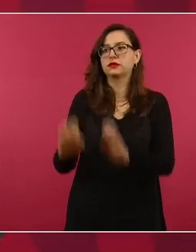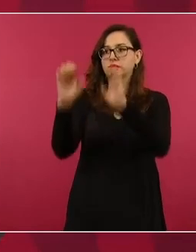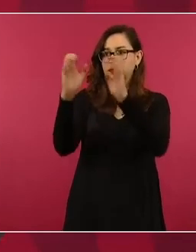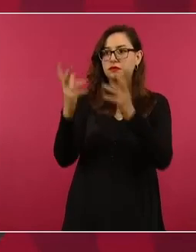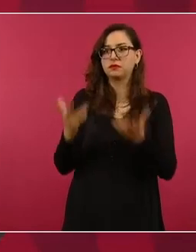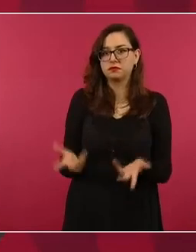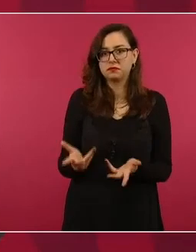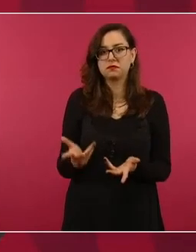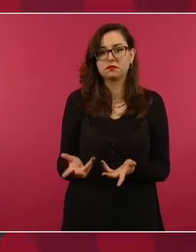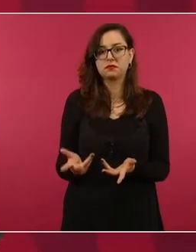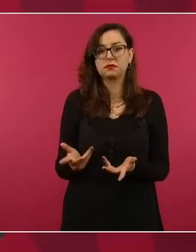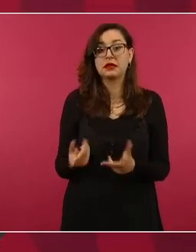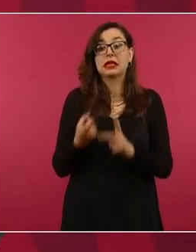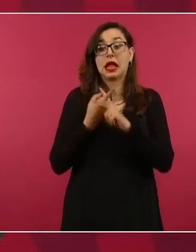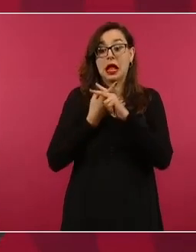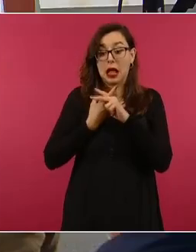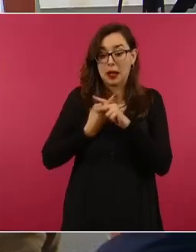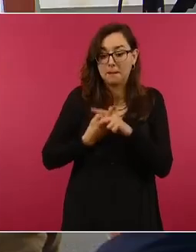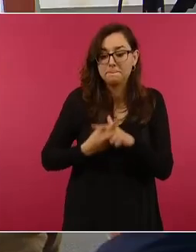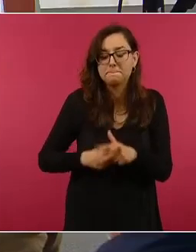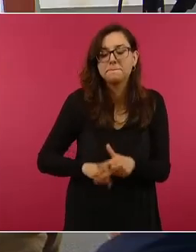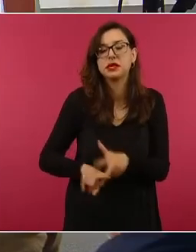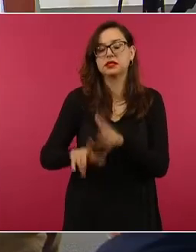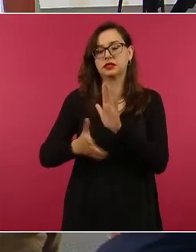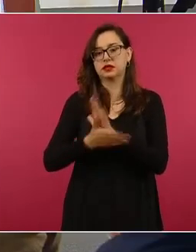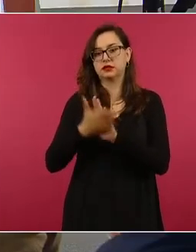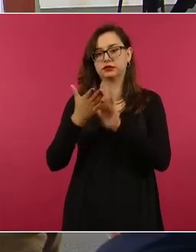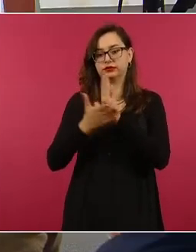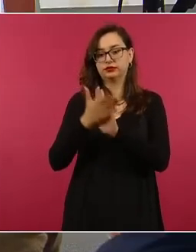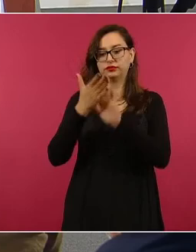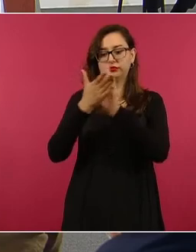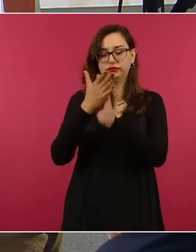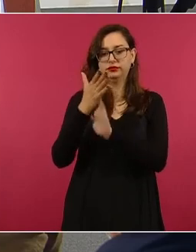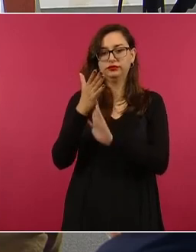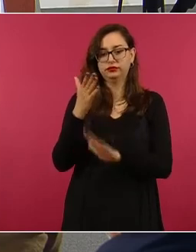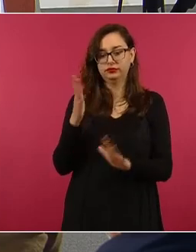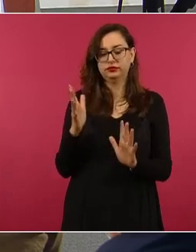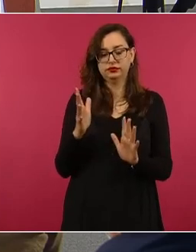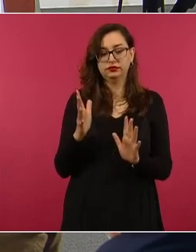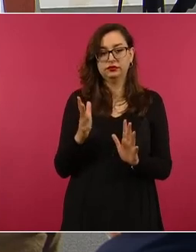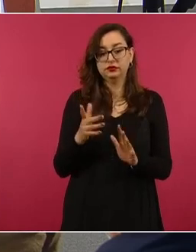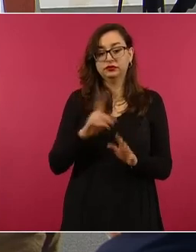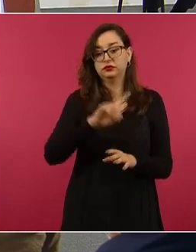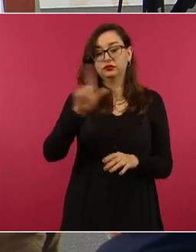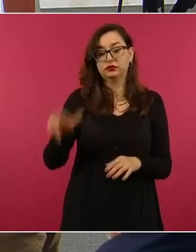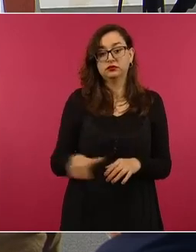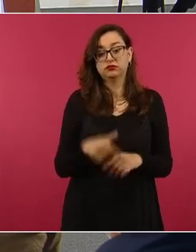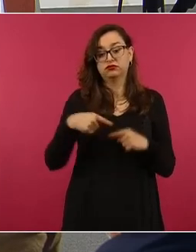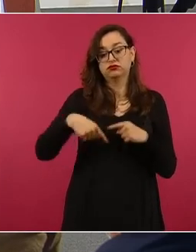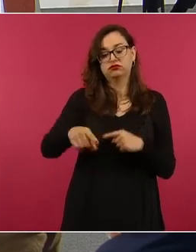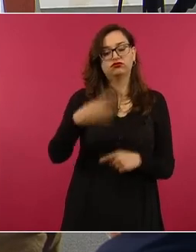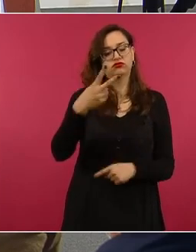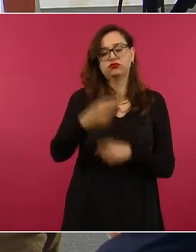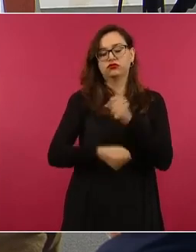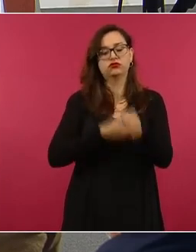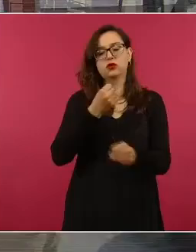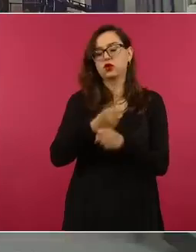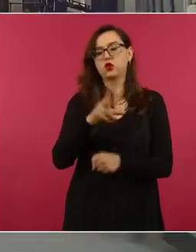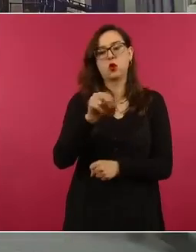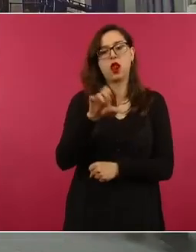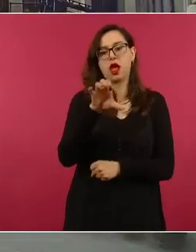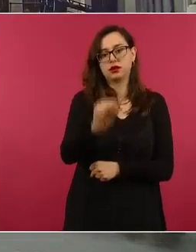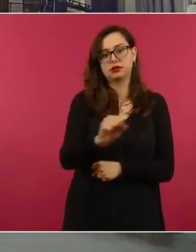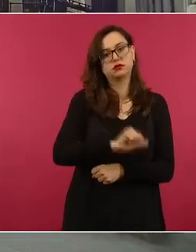nos toca a nosotros terminar esas obras, dejarlas iniciadas. Ese es el propósito. Sí,